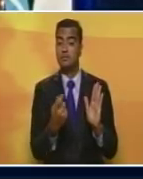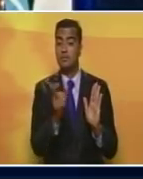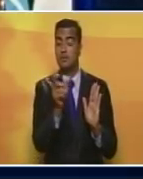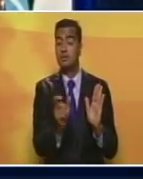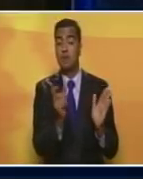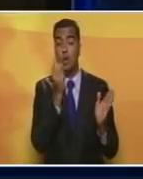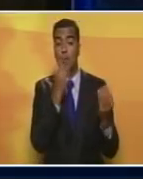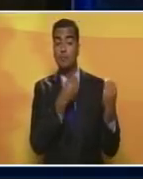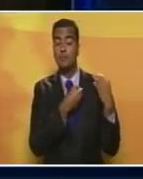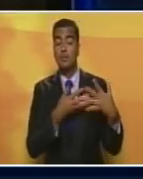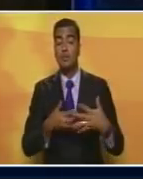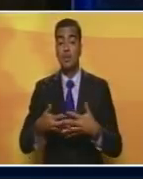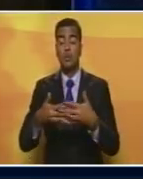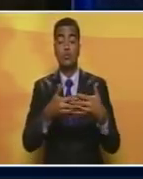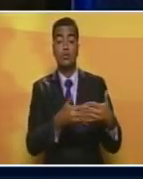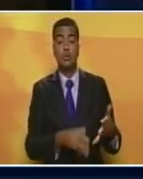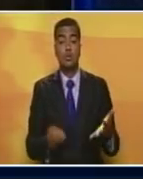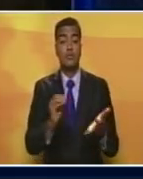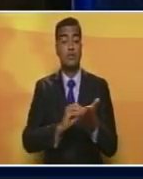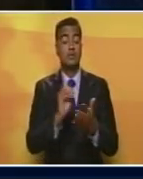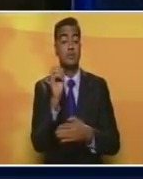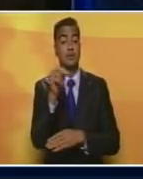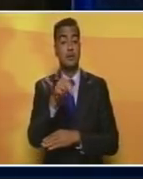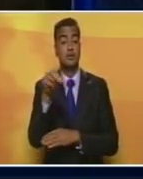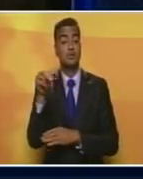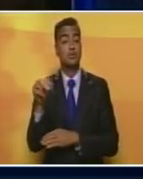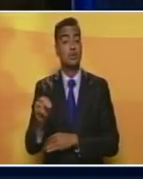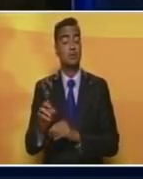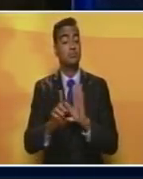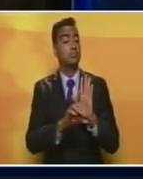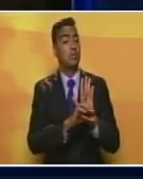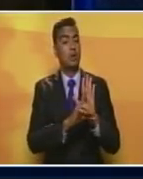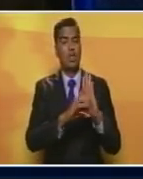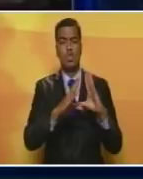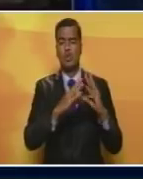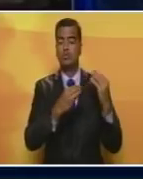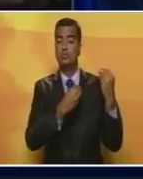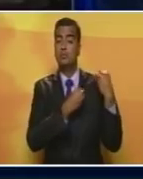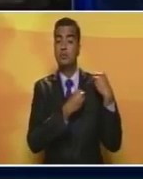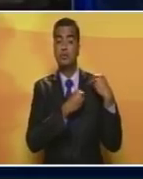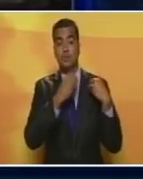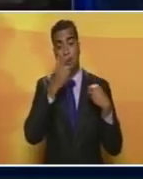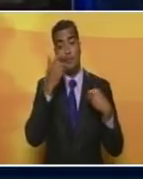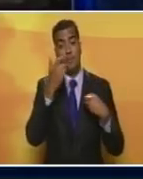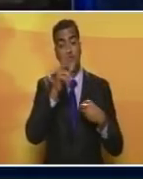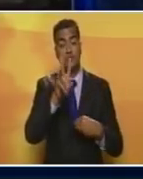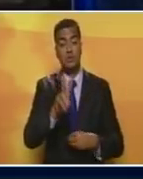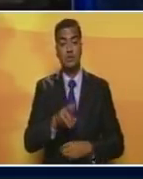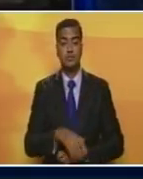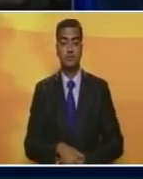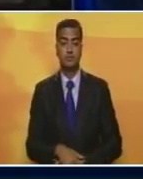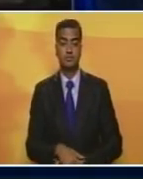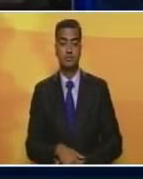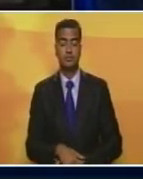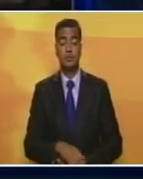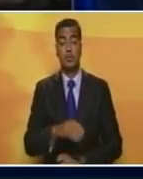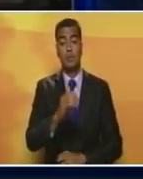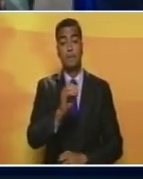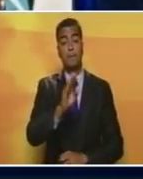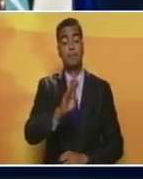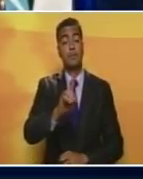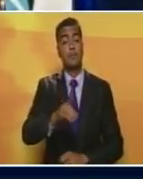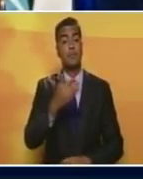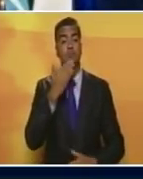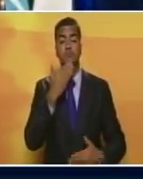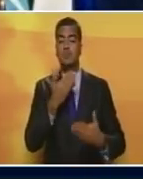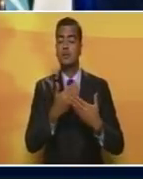de Estados Unidos en Venezuela, Todd Robinson, quien a su juicio del parlamentario manifestó su apoyo al organismo legislativo. De acuerdo